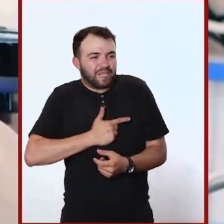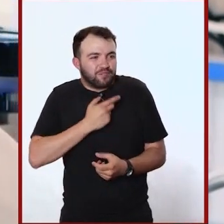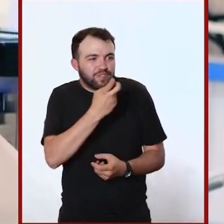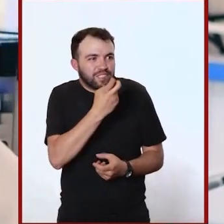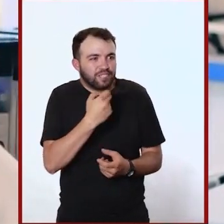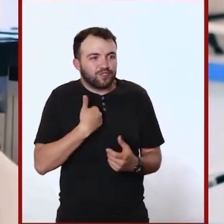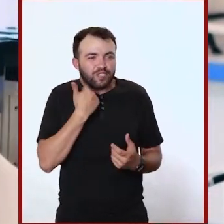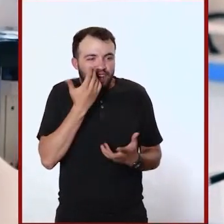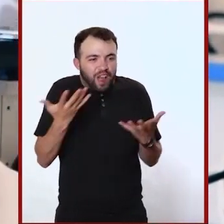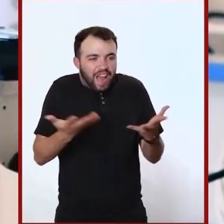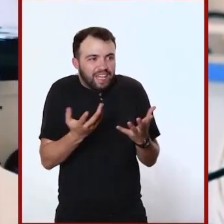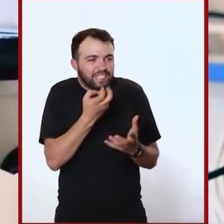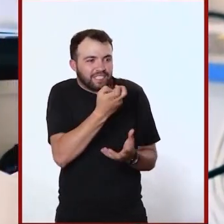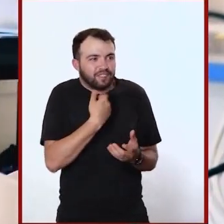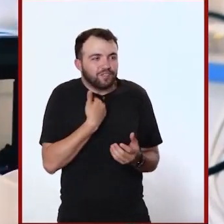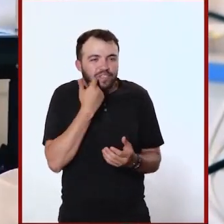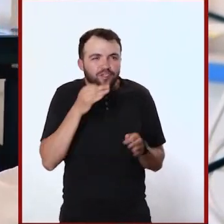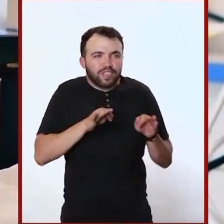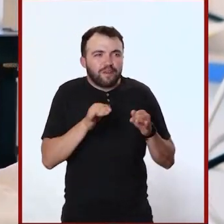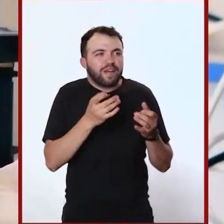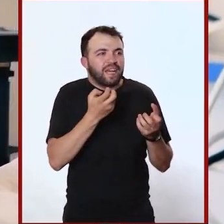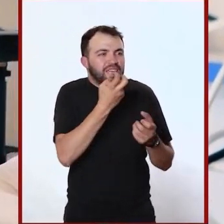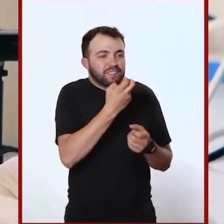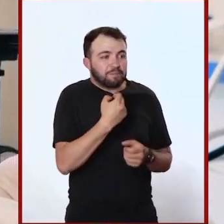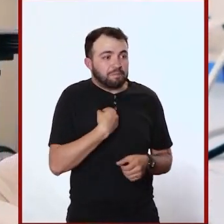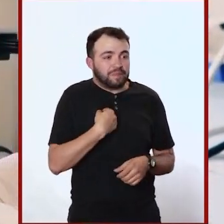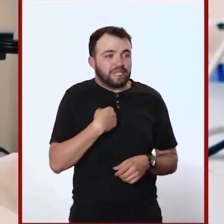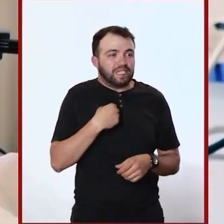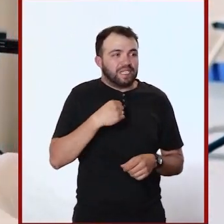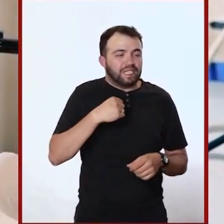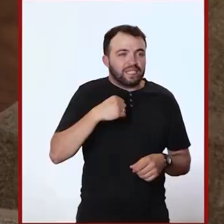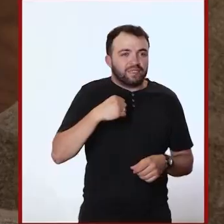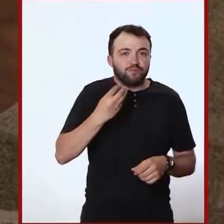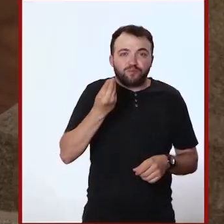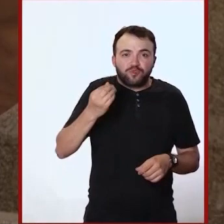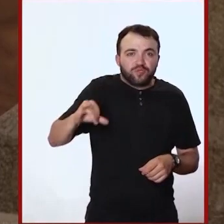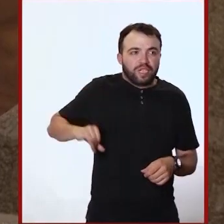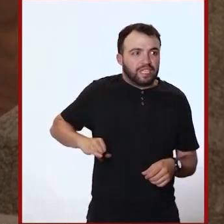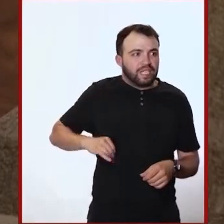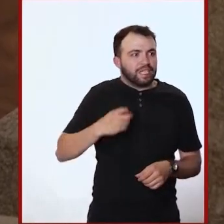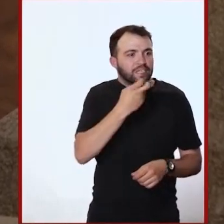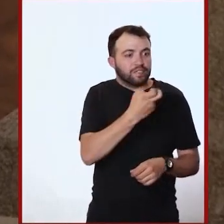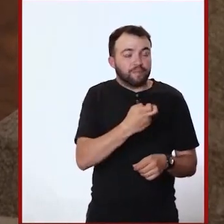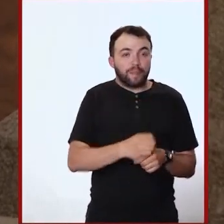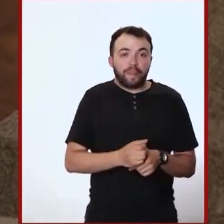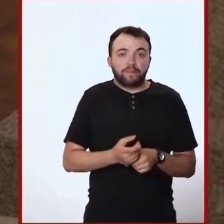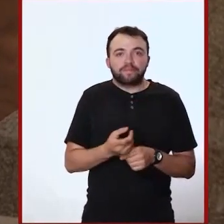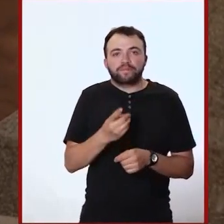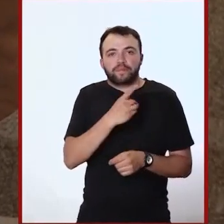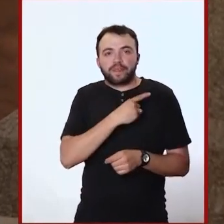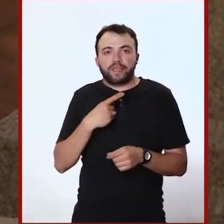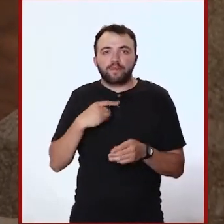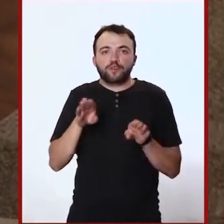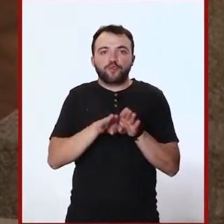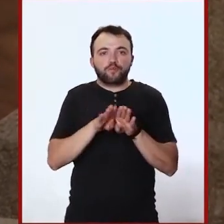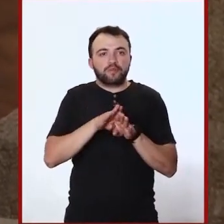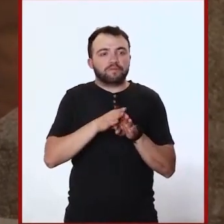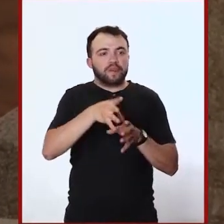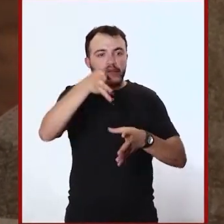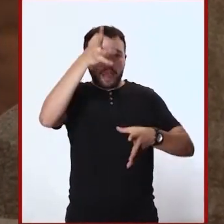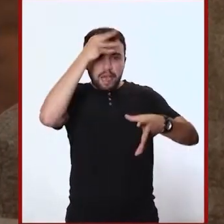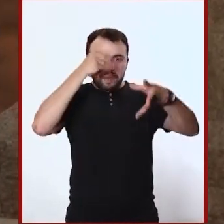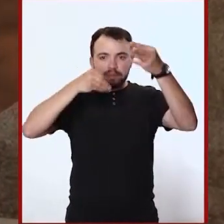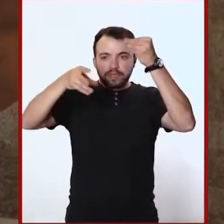un tema que sea de nuestro completo interés. Y para ello se requieren ciertos conocimientos y habilidades muy precisas, ¿no? Conocimientos en